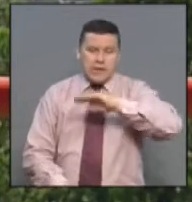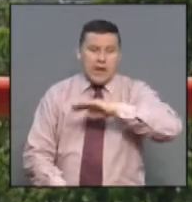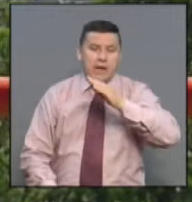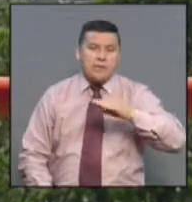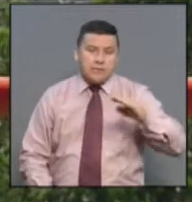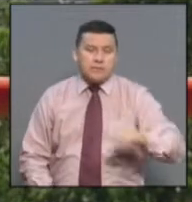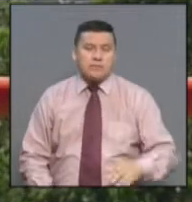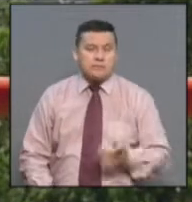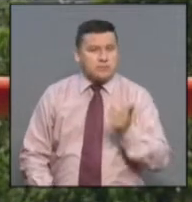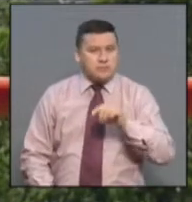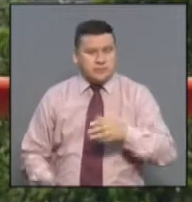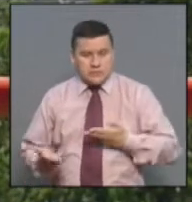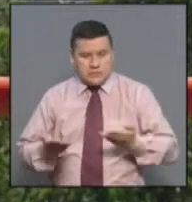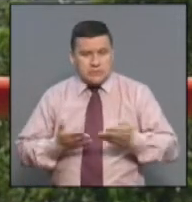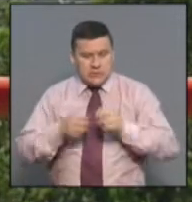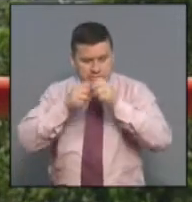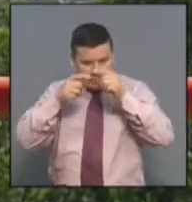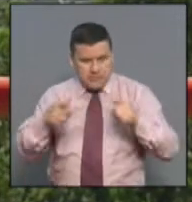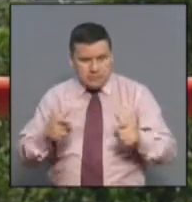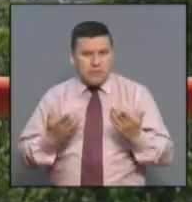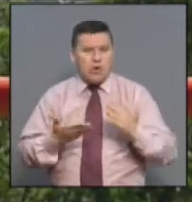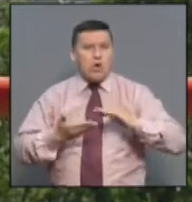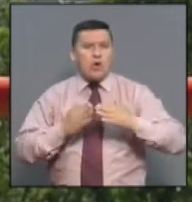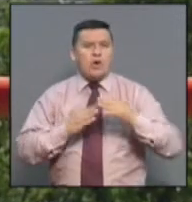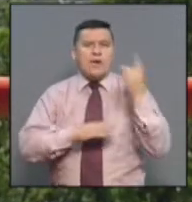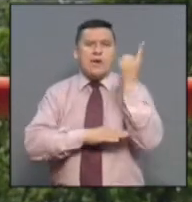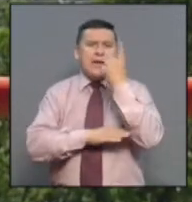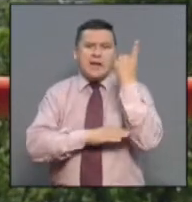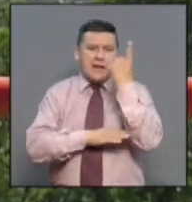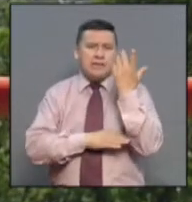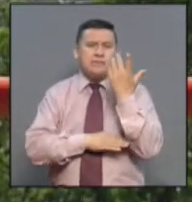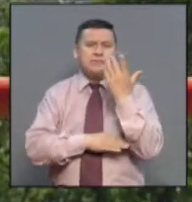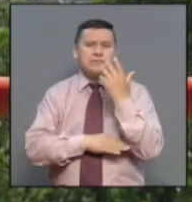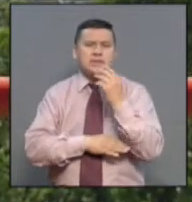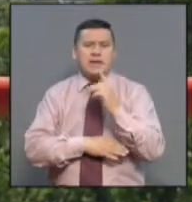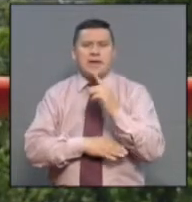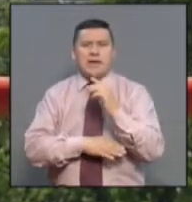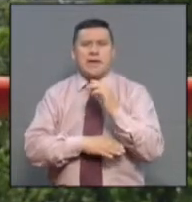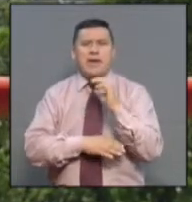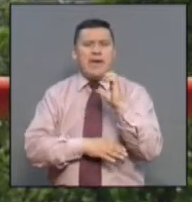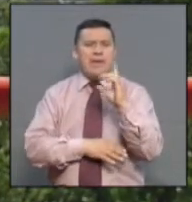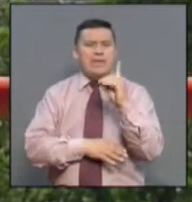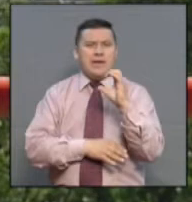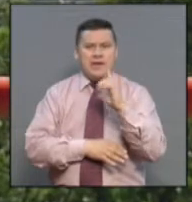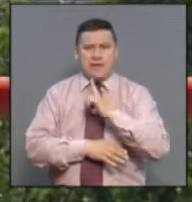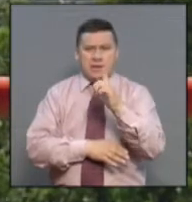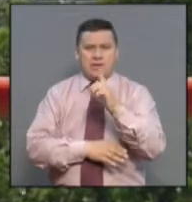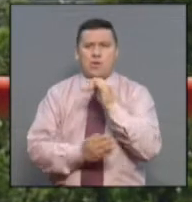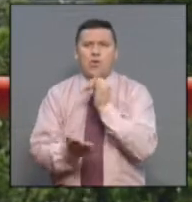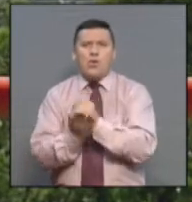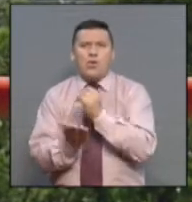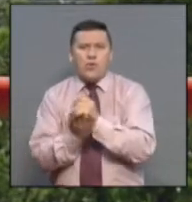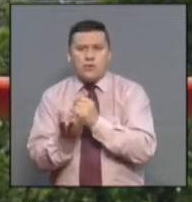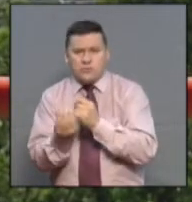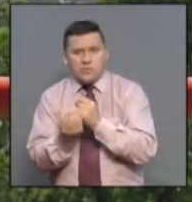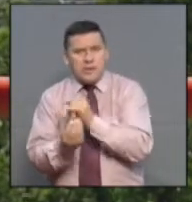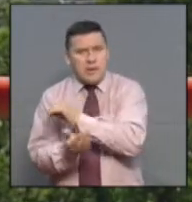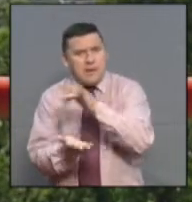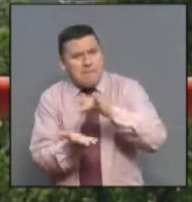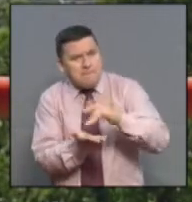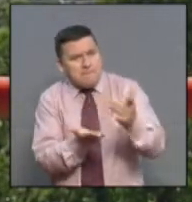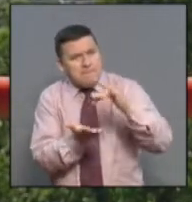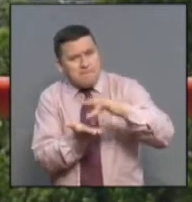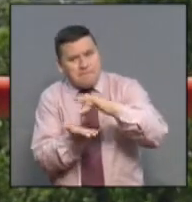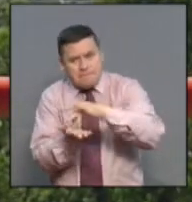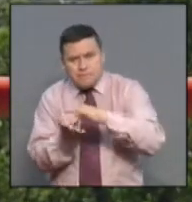antioqueño, tanto servidores públicos, a la comunidad en general, a los ediles, a las juntas de acciones comunales a que participen